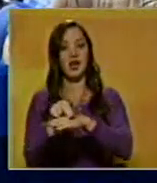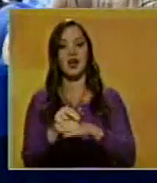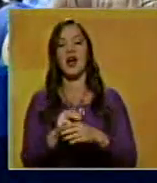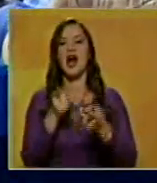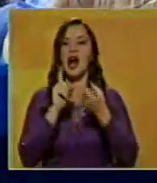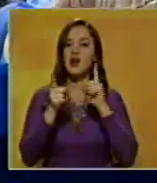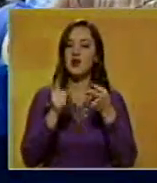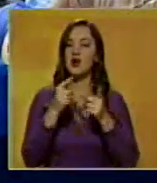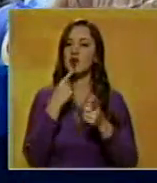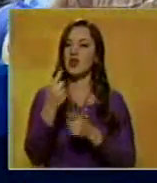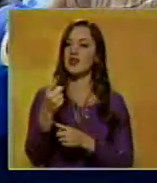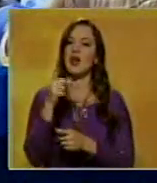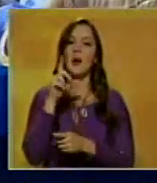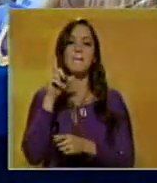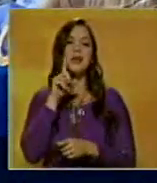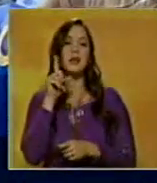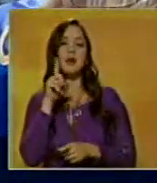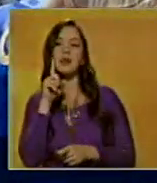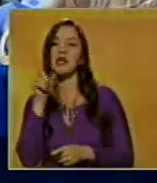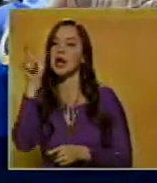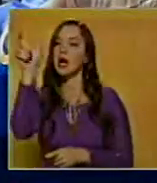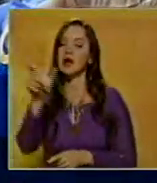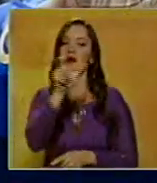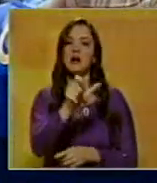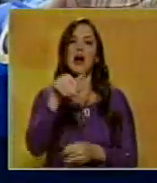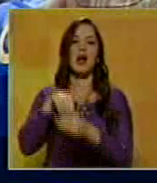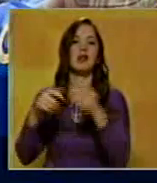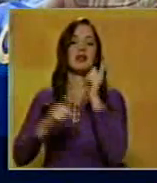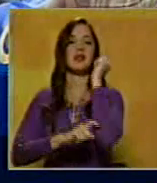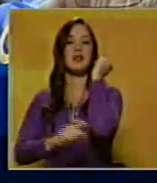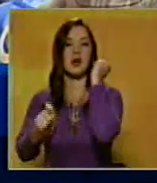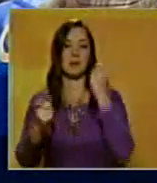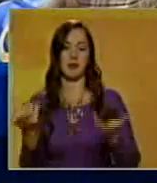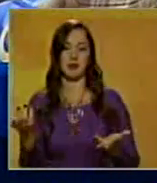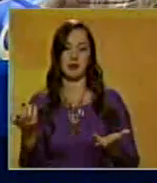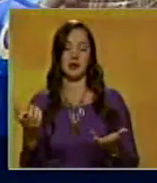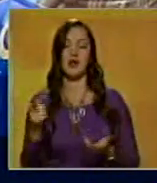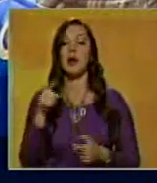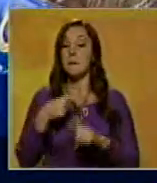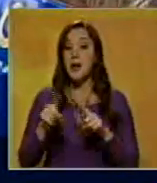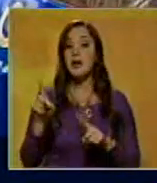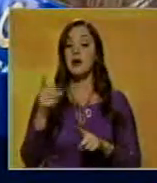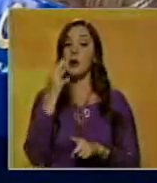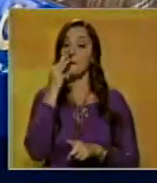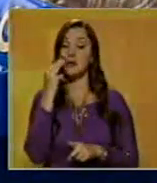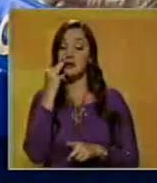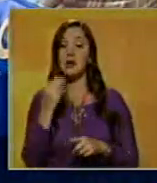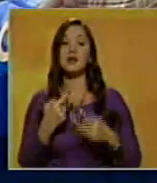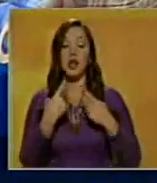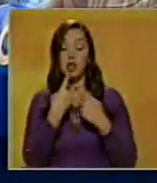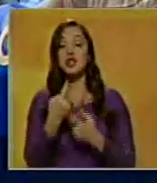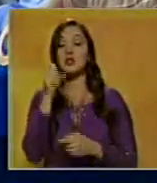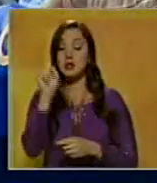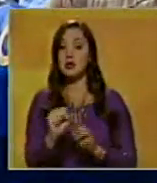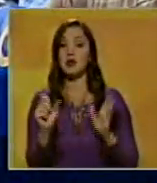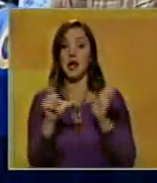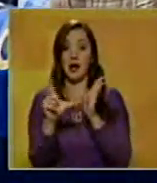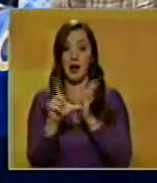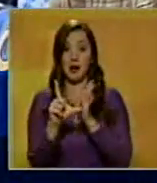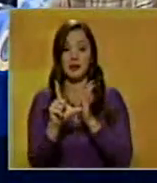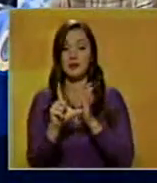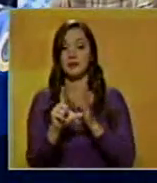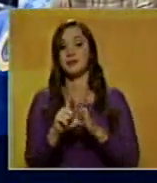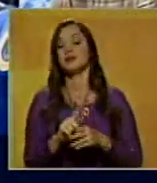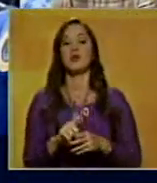argucias jurídicas. Esto es una señal positiva. Ojalá también el presidente anuncie cuál